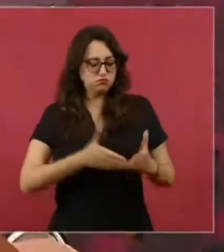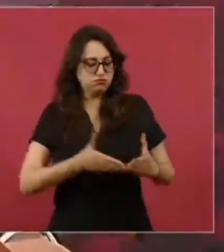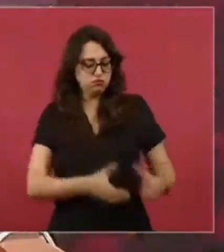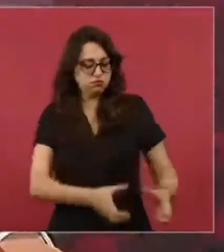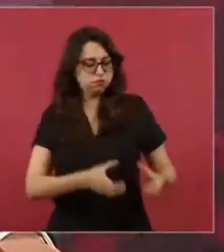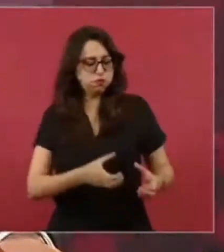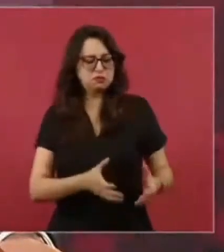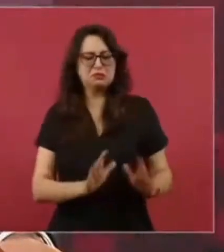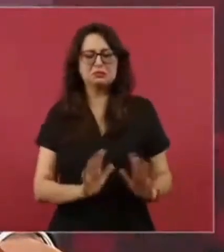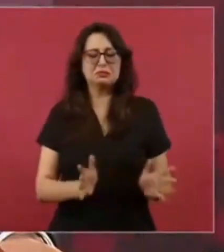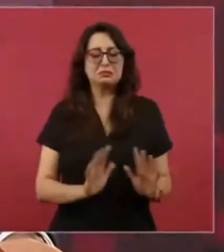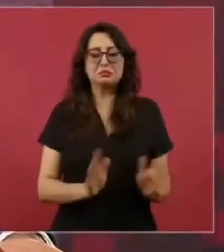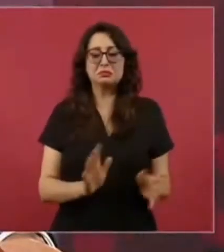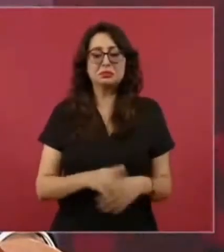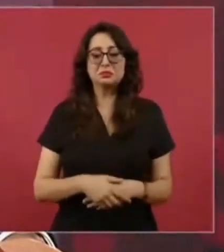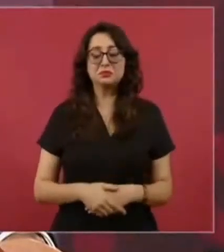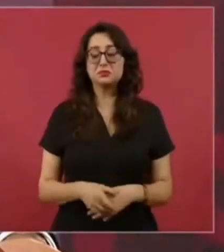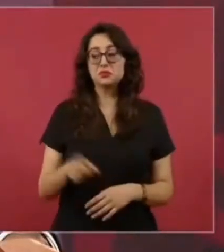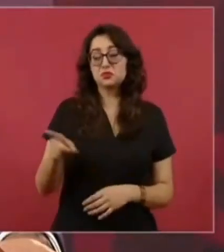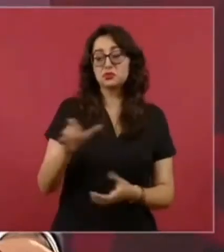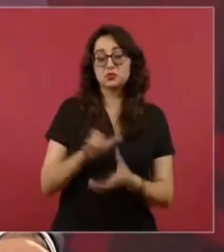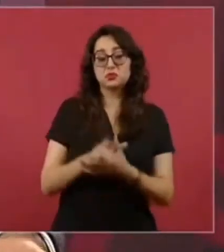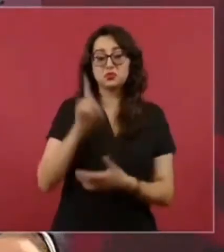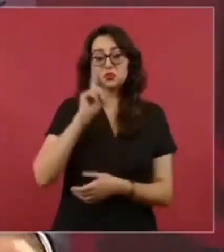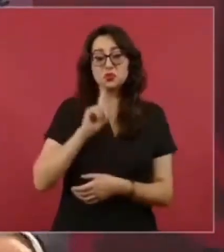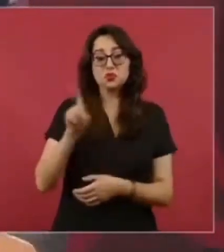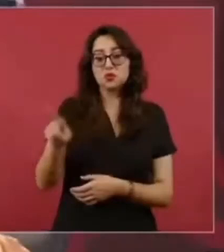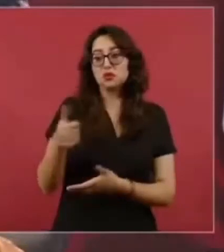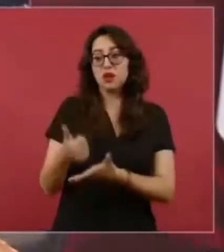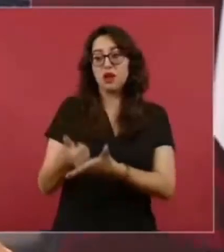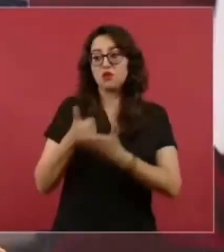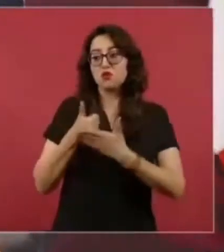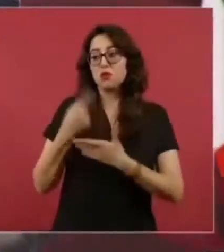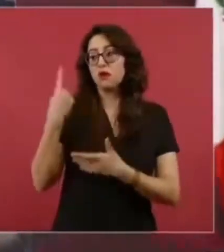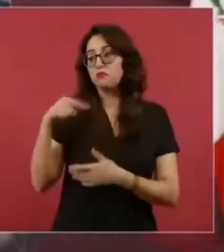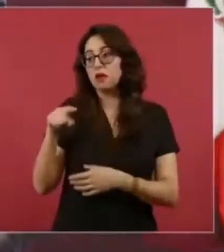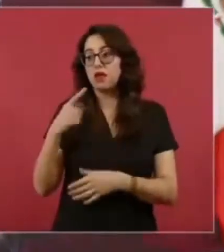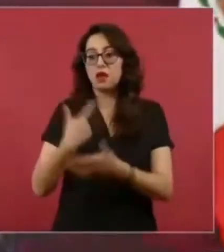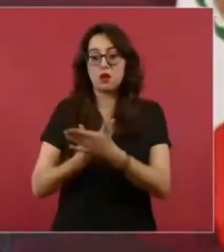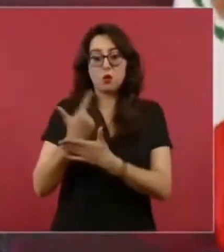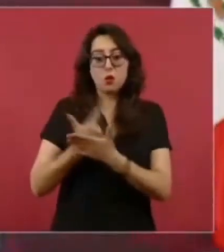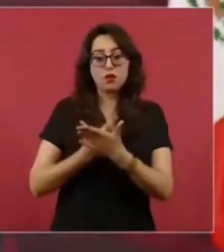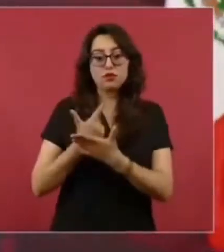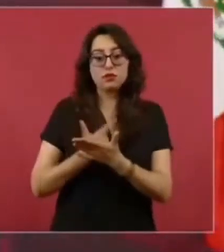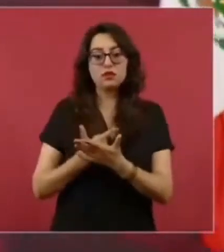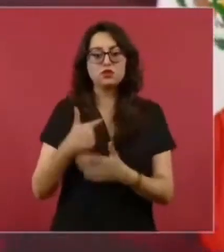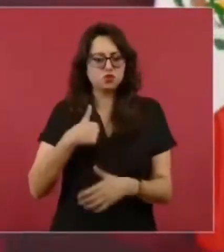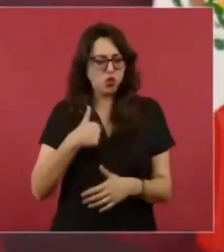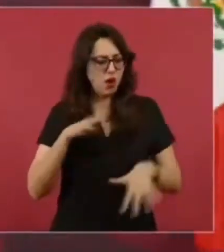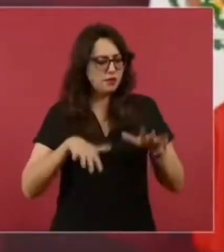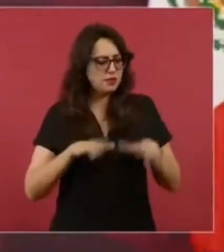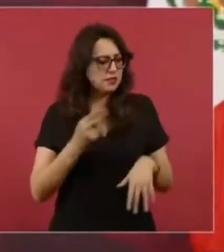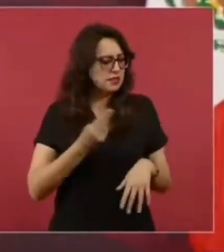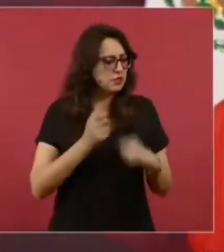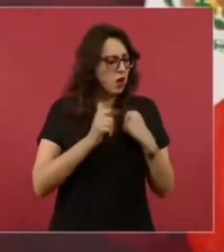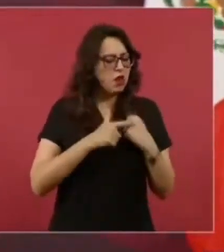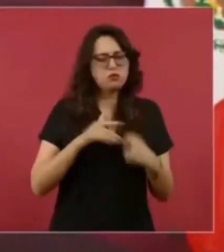pues ella me administra, me da lo que necesito.